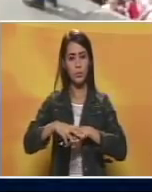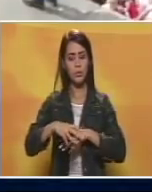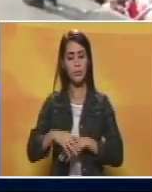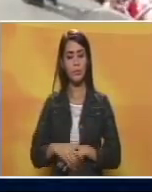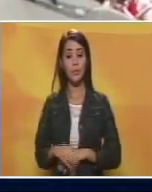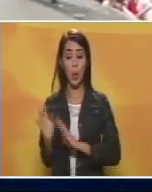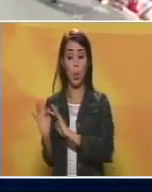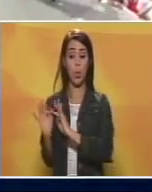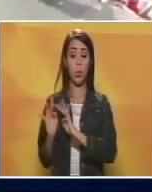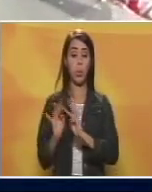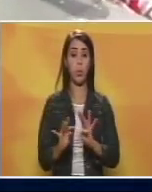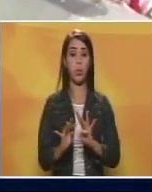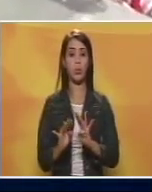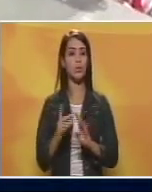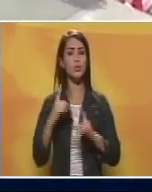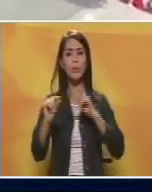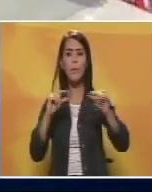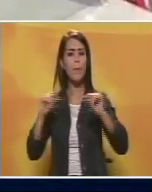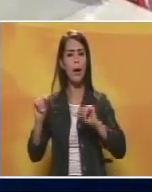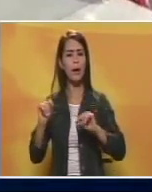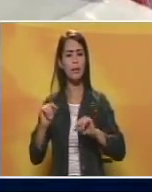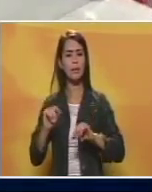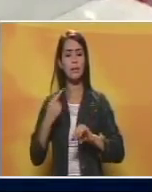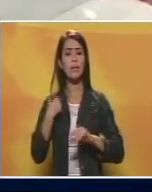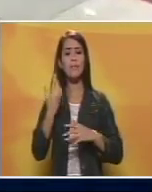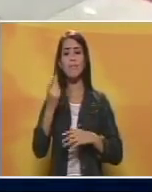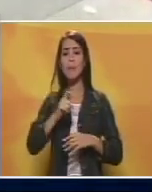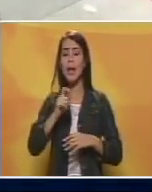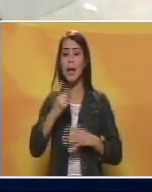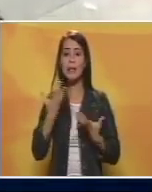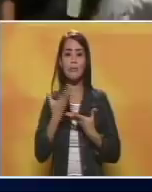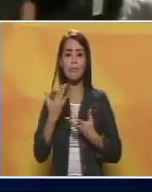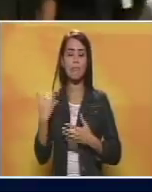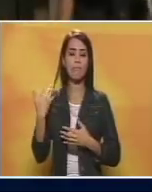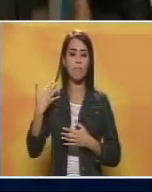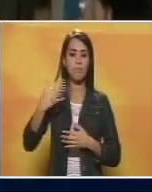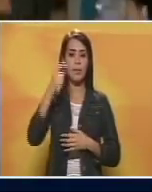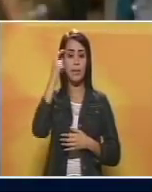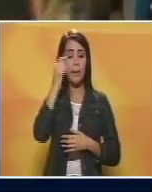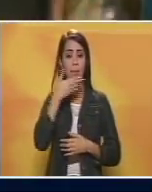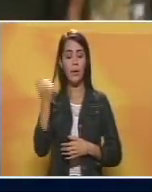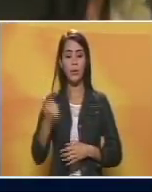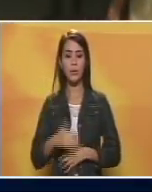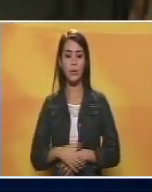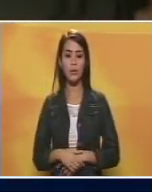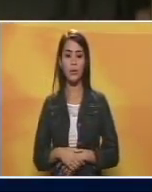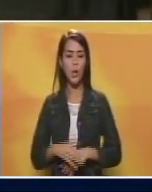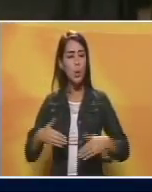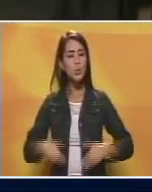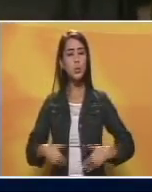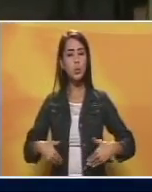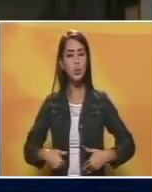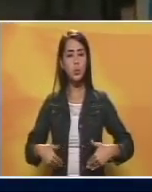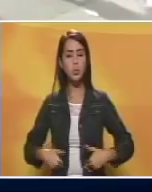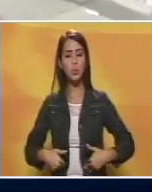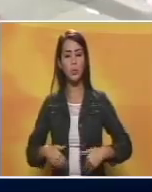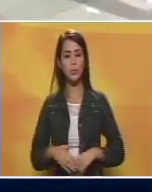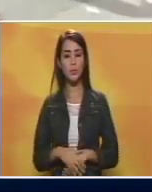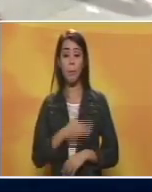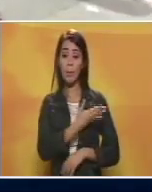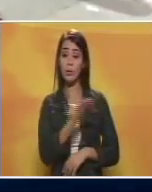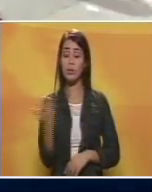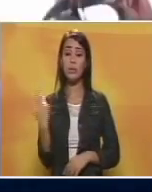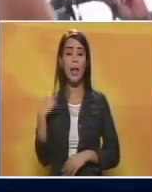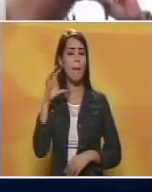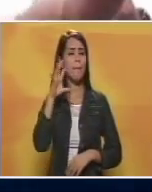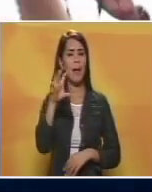tenemos aquí, no se me vayan, muchachos, vienen días mejores. Voy a luchar para que ustedes tengan el